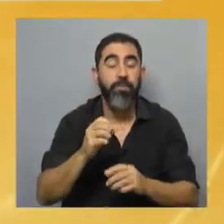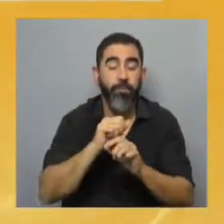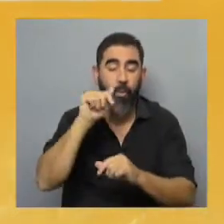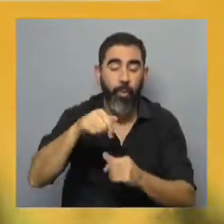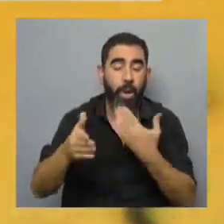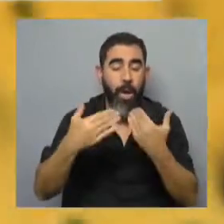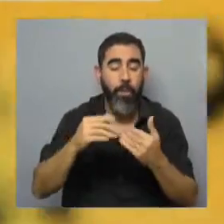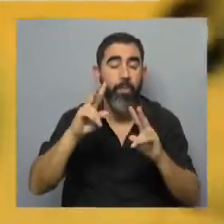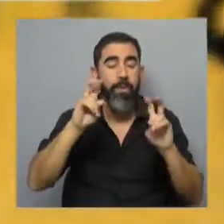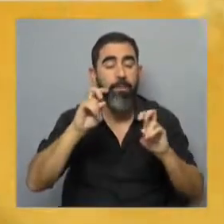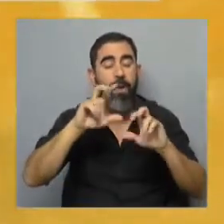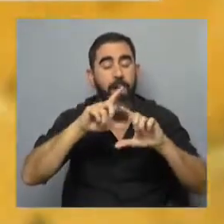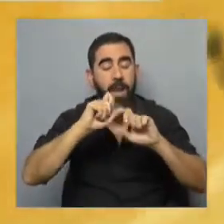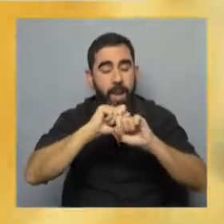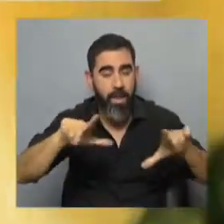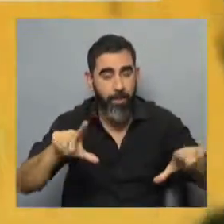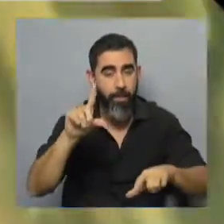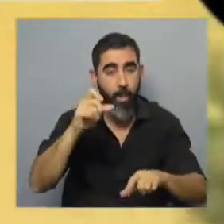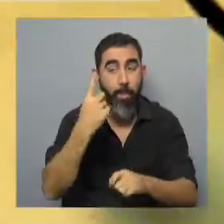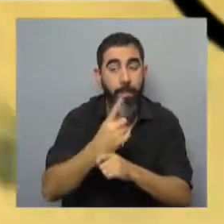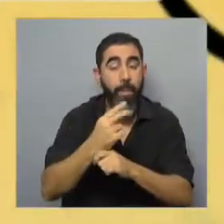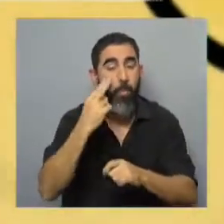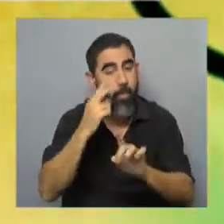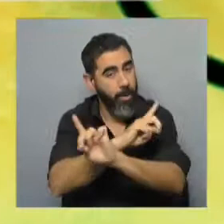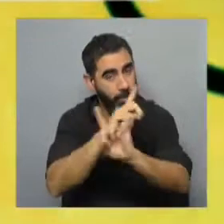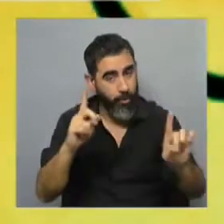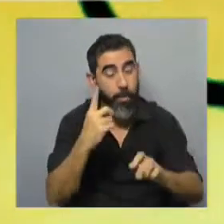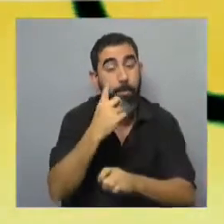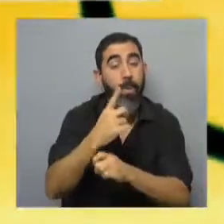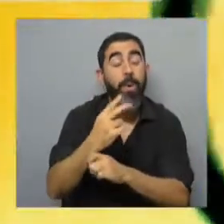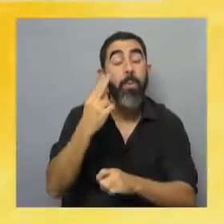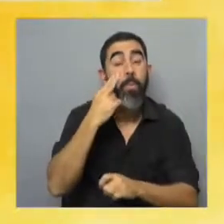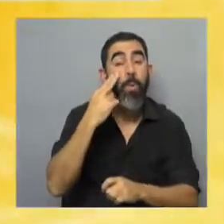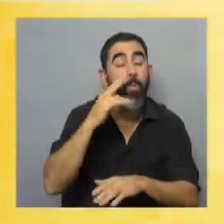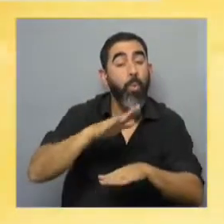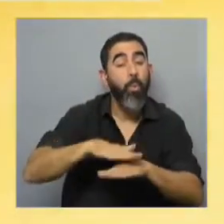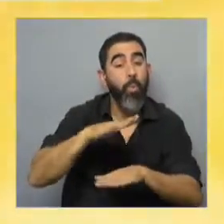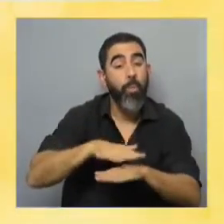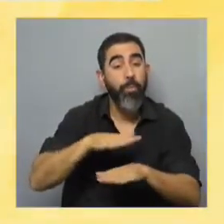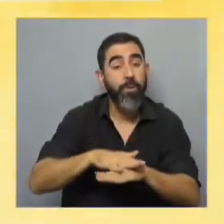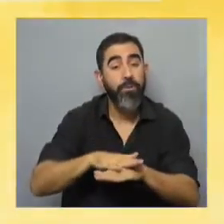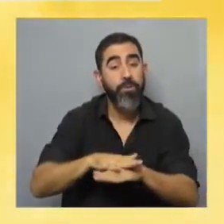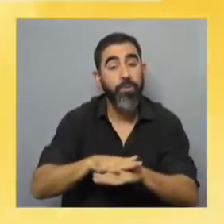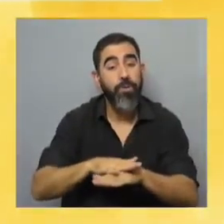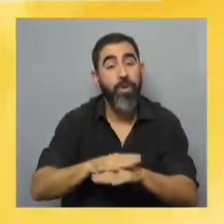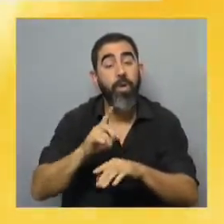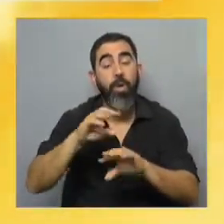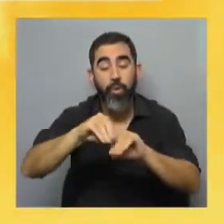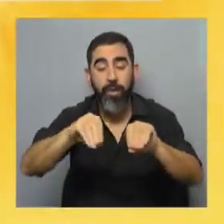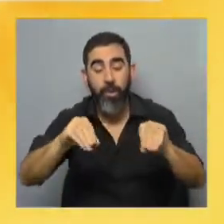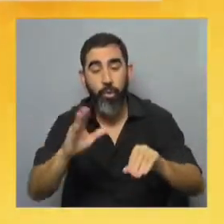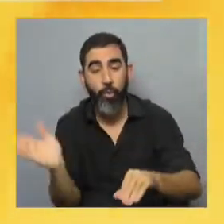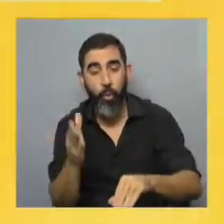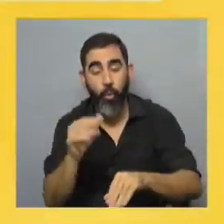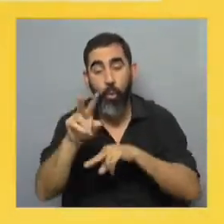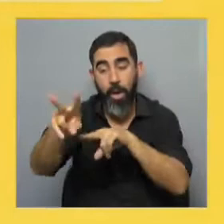hablando del tema de la potabilización. Esa no es la primera fuente de los problemas. La primera fuente de los problemas es el uso productivo del territorio,